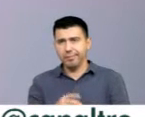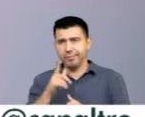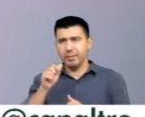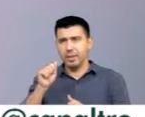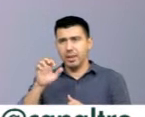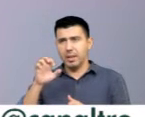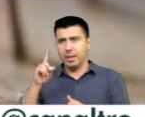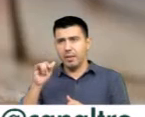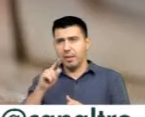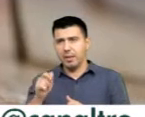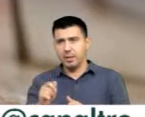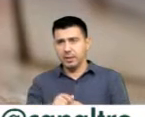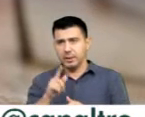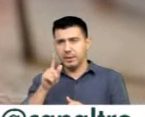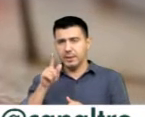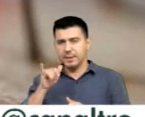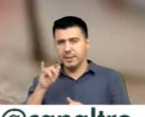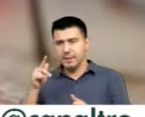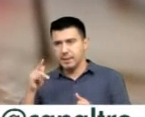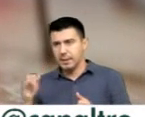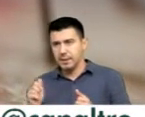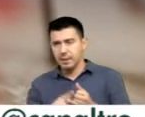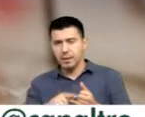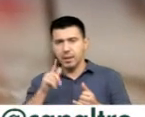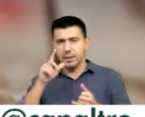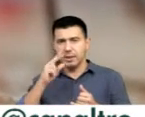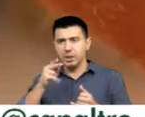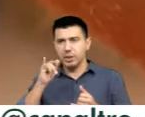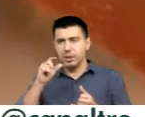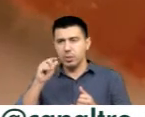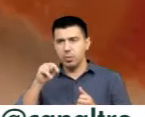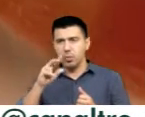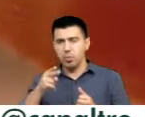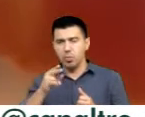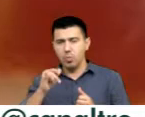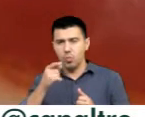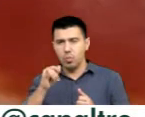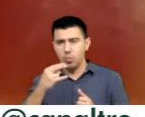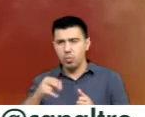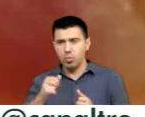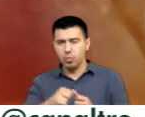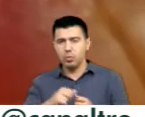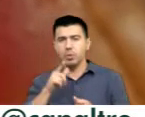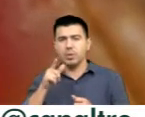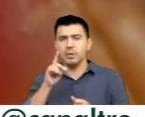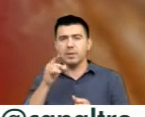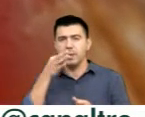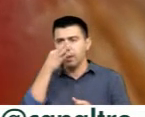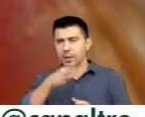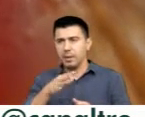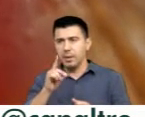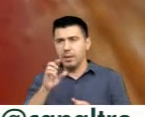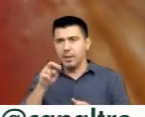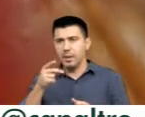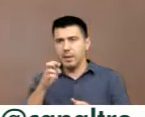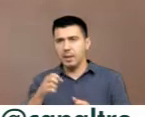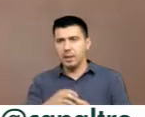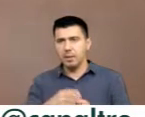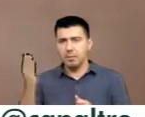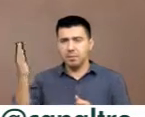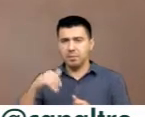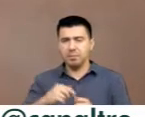portador del cica chikungunya y dengue y que hoy amenaza con traer al territorio el mallado estamos en alerta